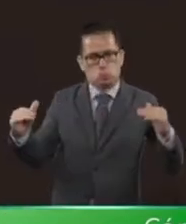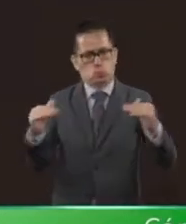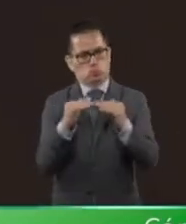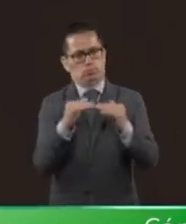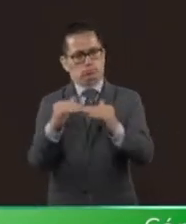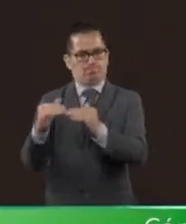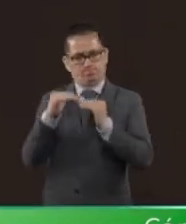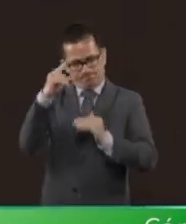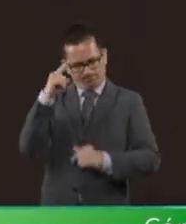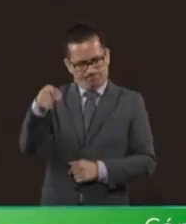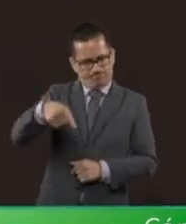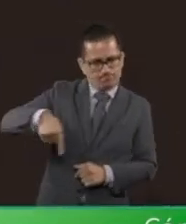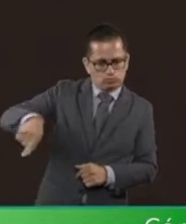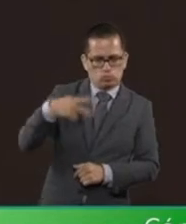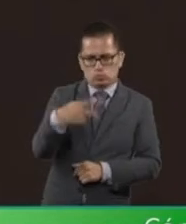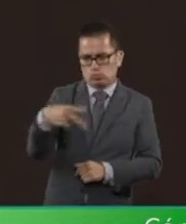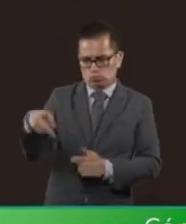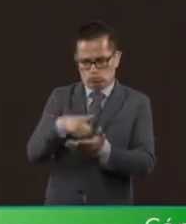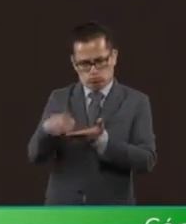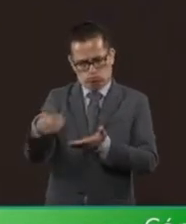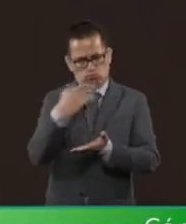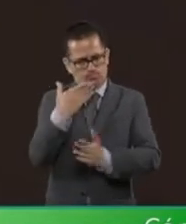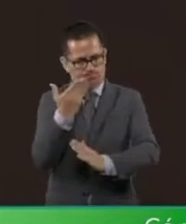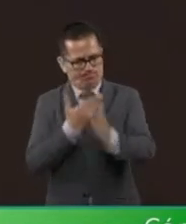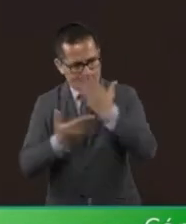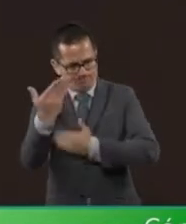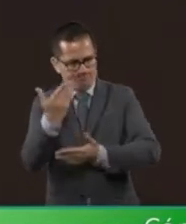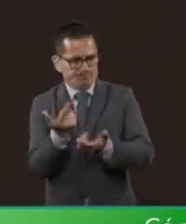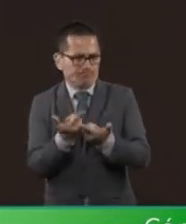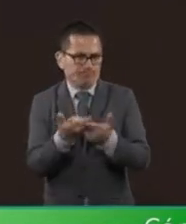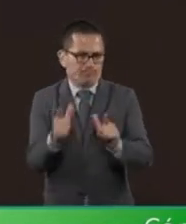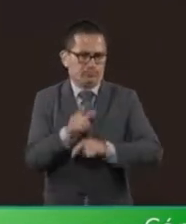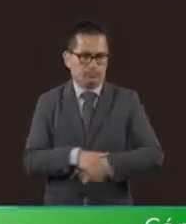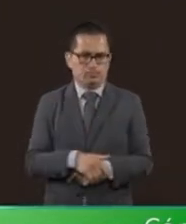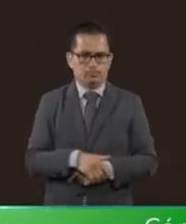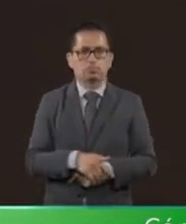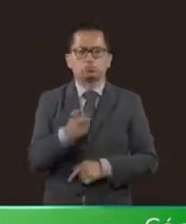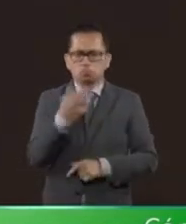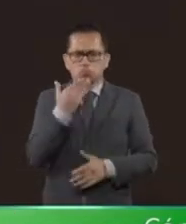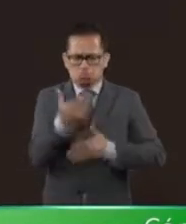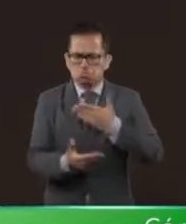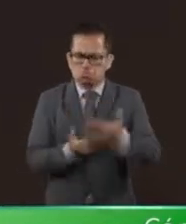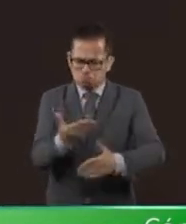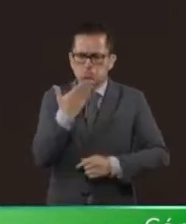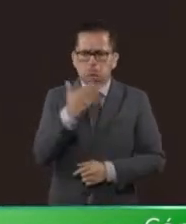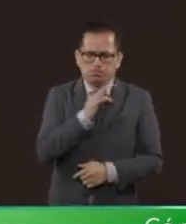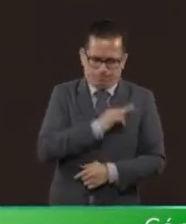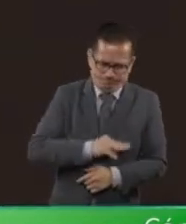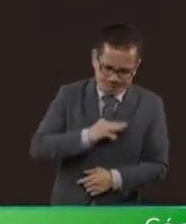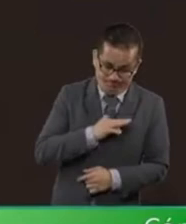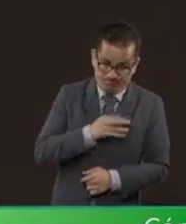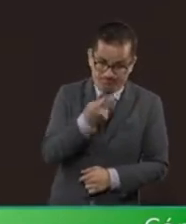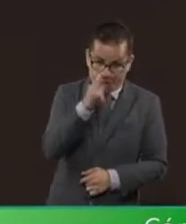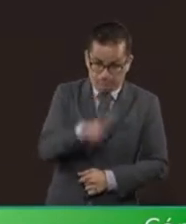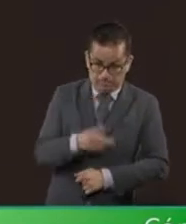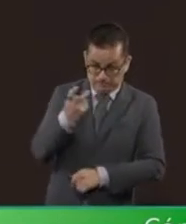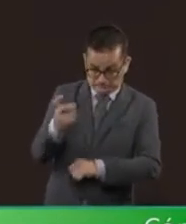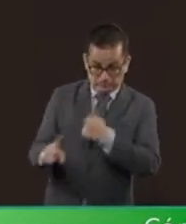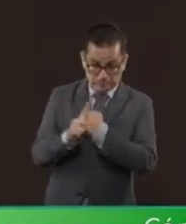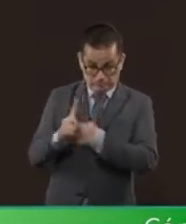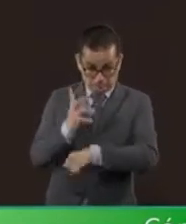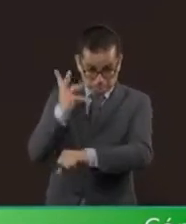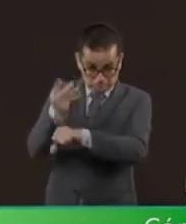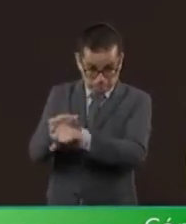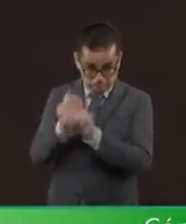ejercer libremente sus derechos. Celebro el avance que tenemos, pero no hemos resuelto el problema. Tenemos que